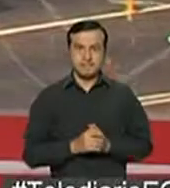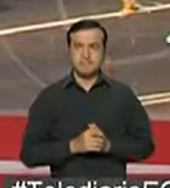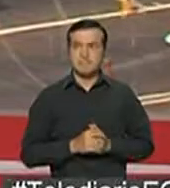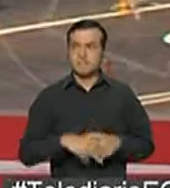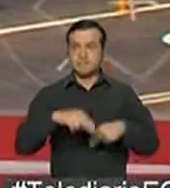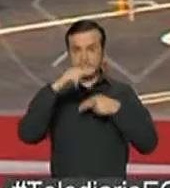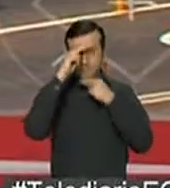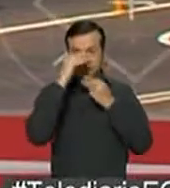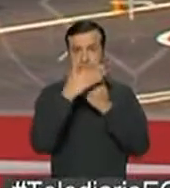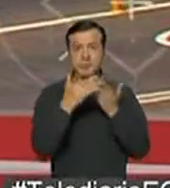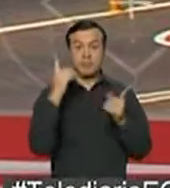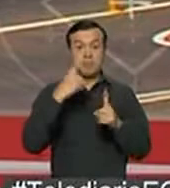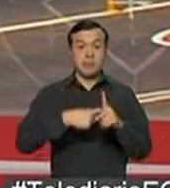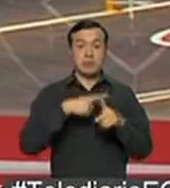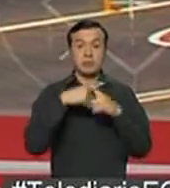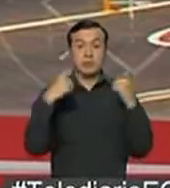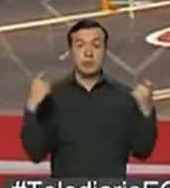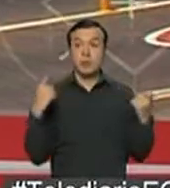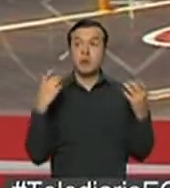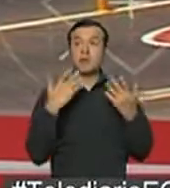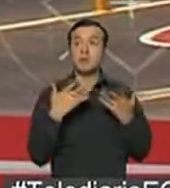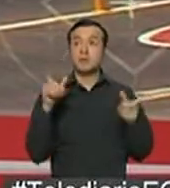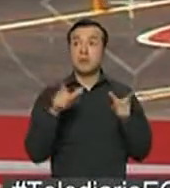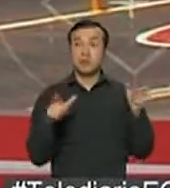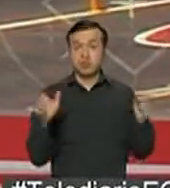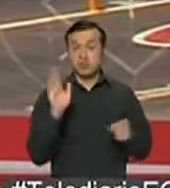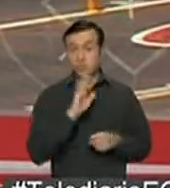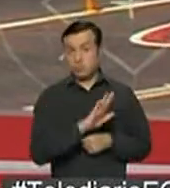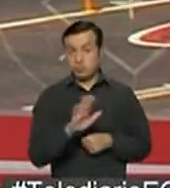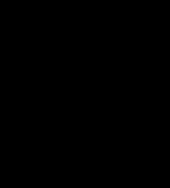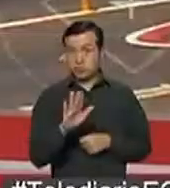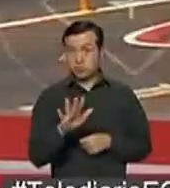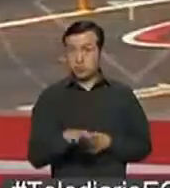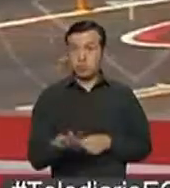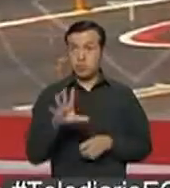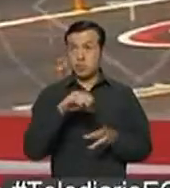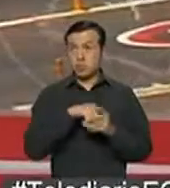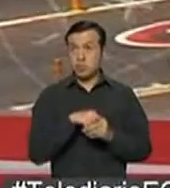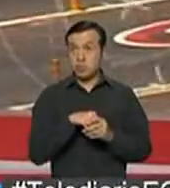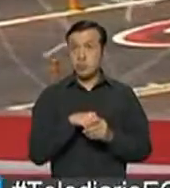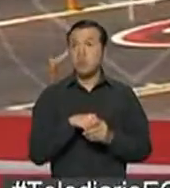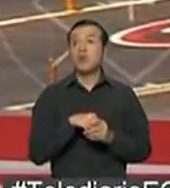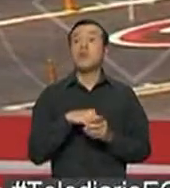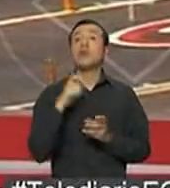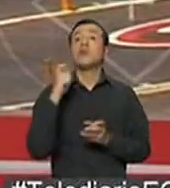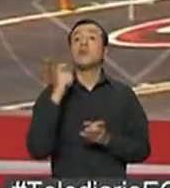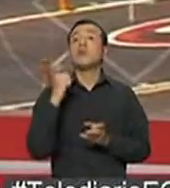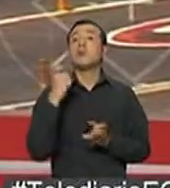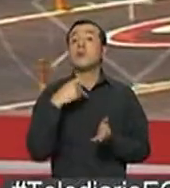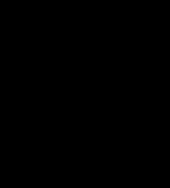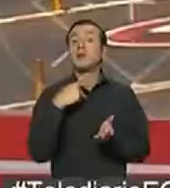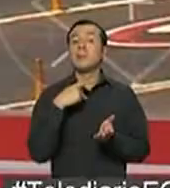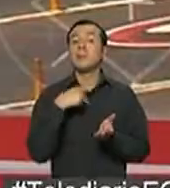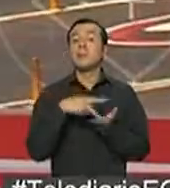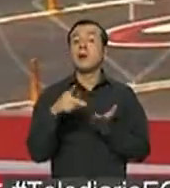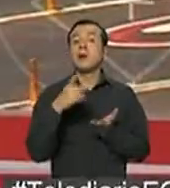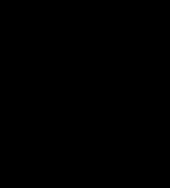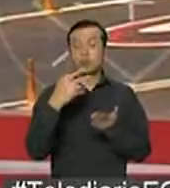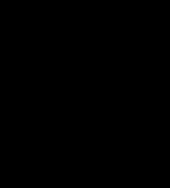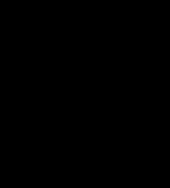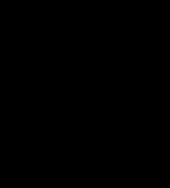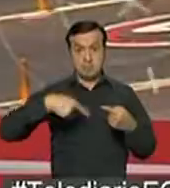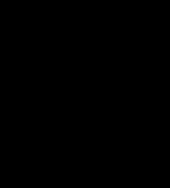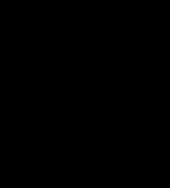Noticias, hasta marzo las unidades de transporte de pasajeros que operan en la autopista General Rumiñahui deberán implementar un dispositivo de